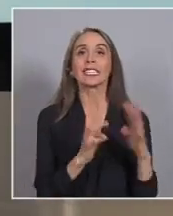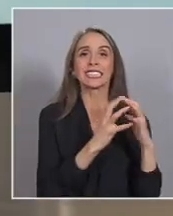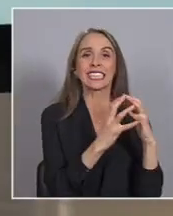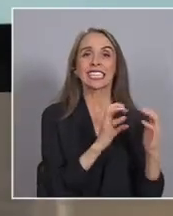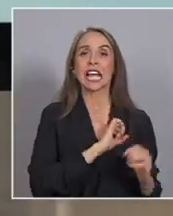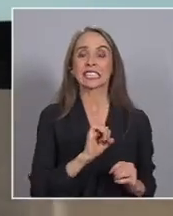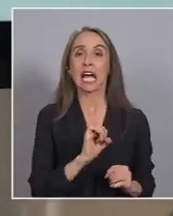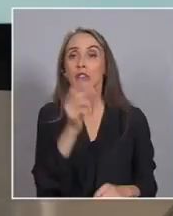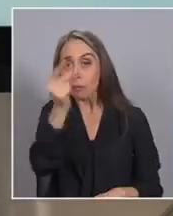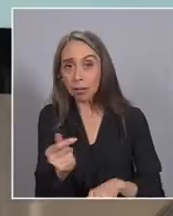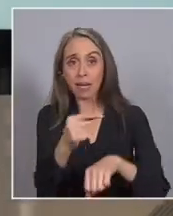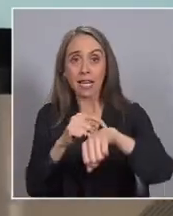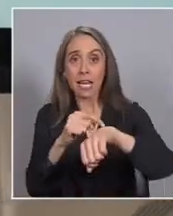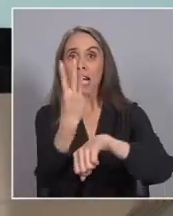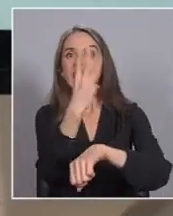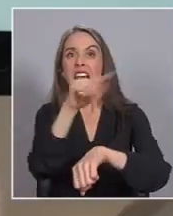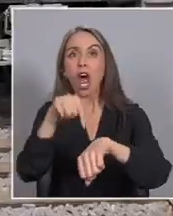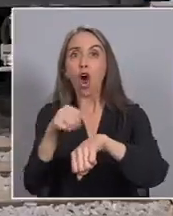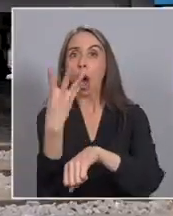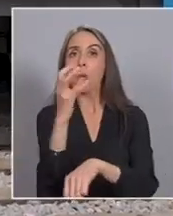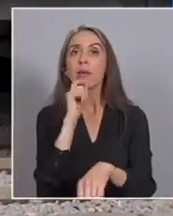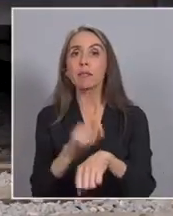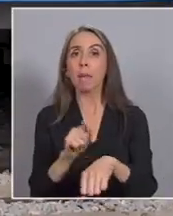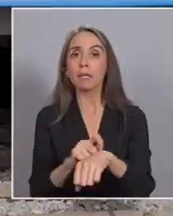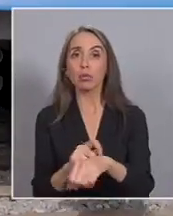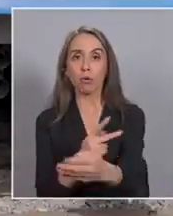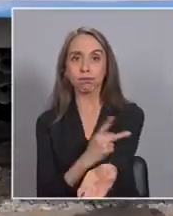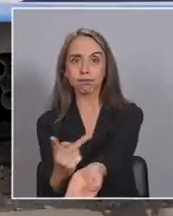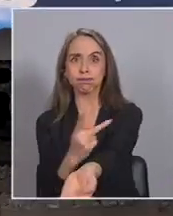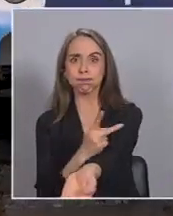Santiago en tan solo 3 horas y 40 minutos.